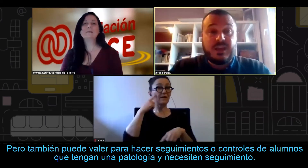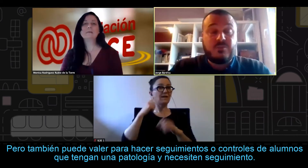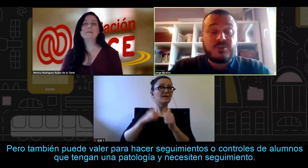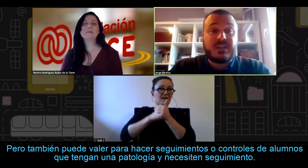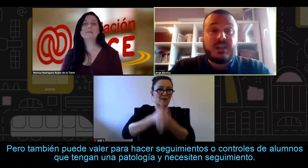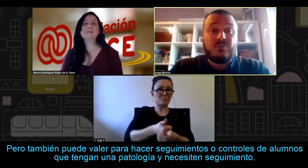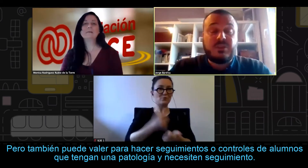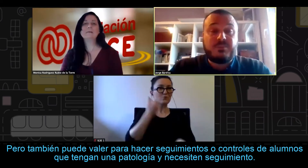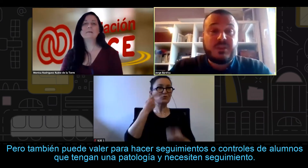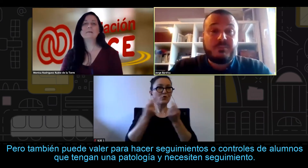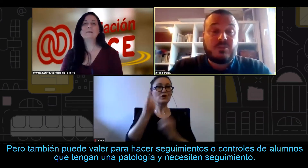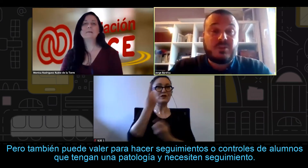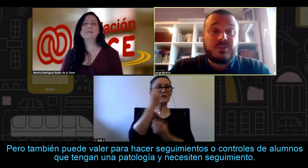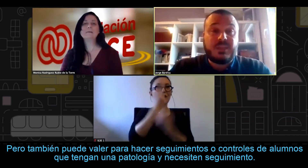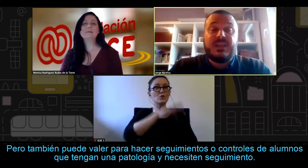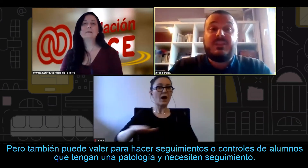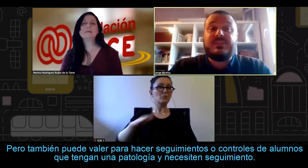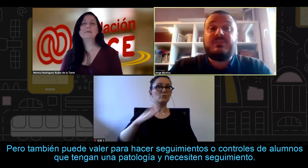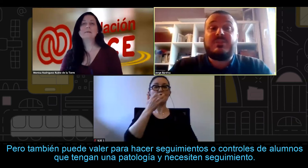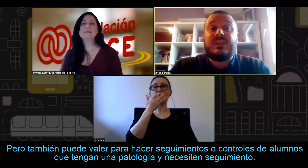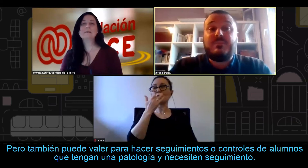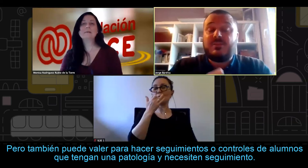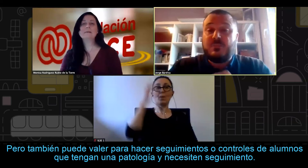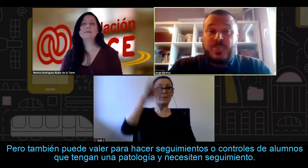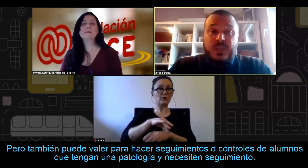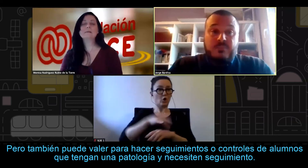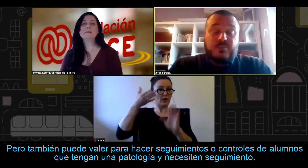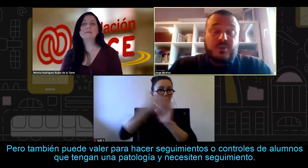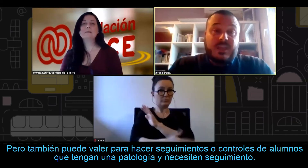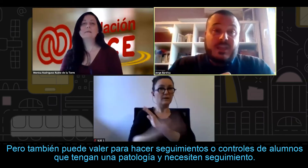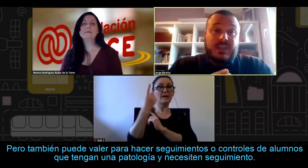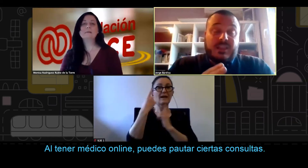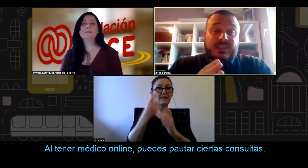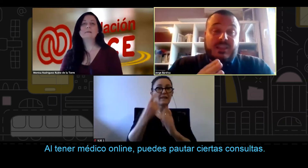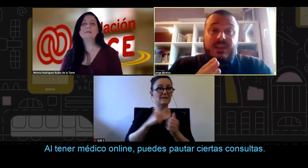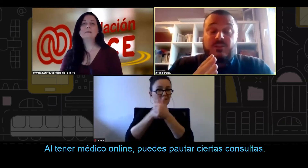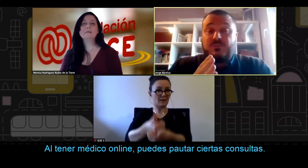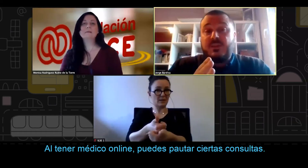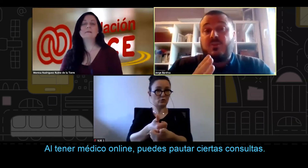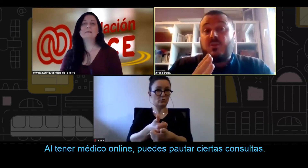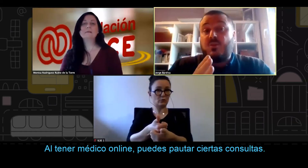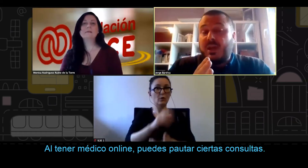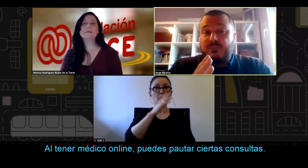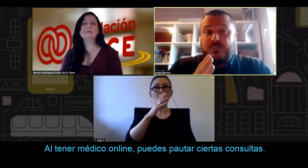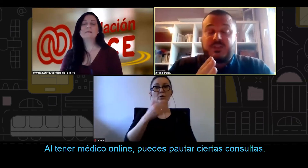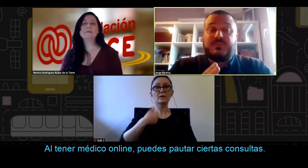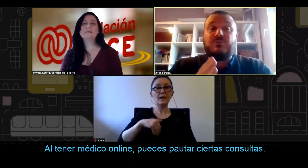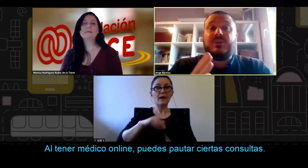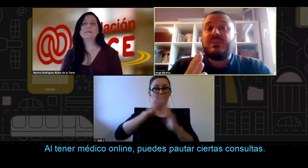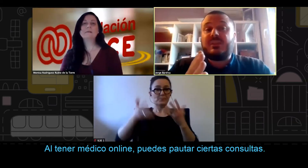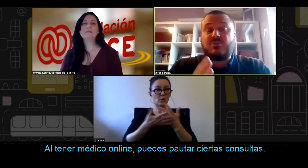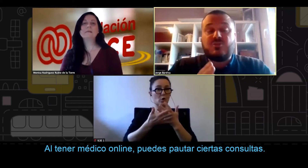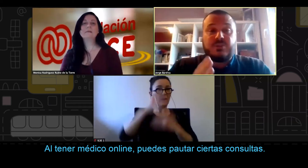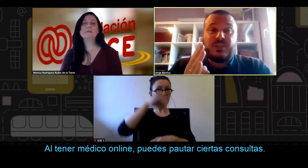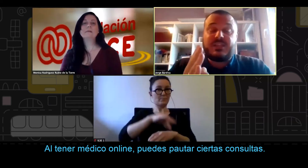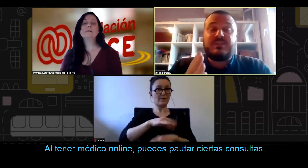de alumnos que tengan algún tipo de patología que necesiten un seguimiento. Porque al tener ya tu médico online puedes pautar